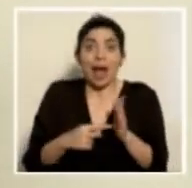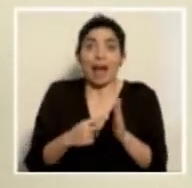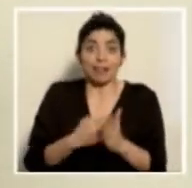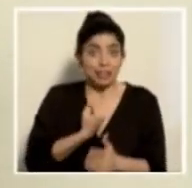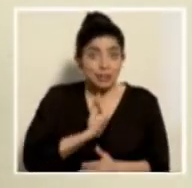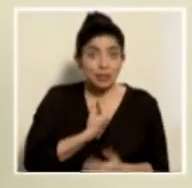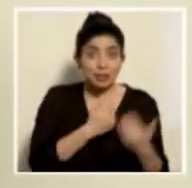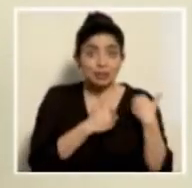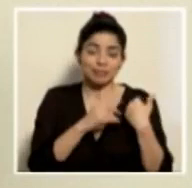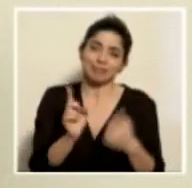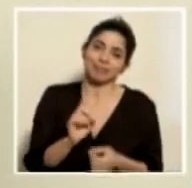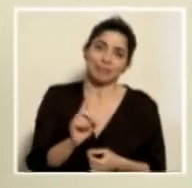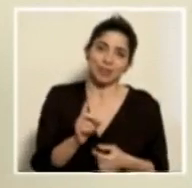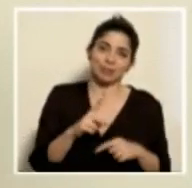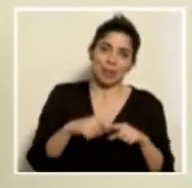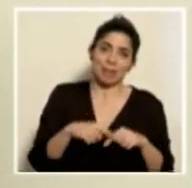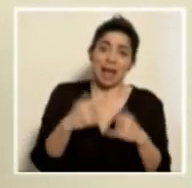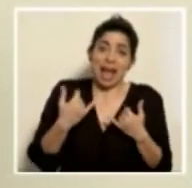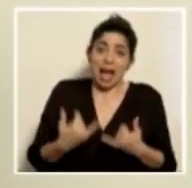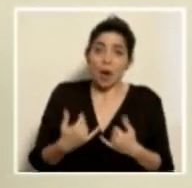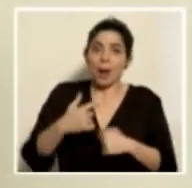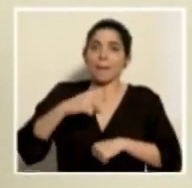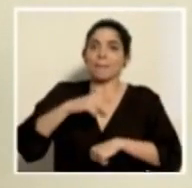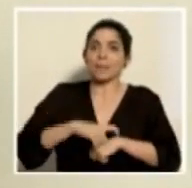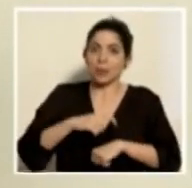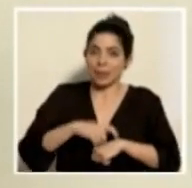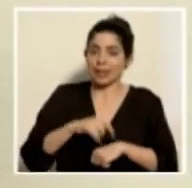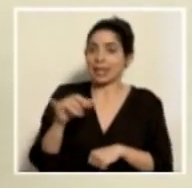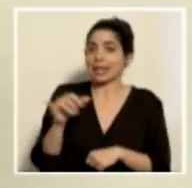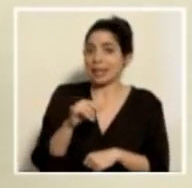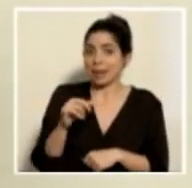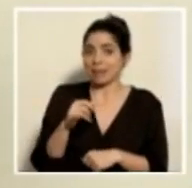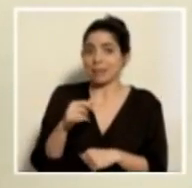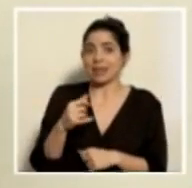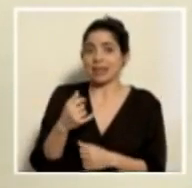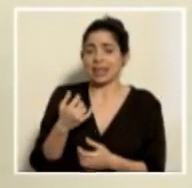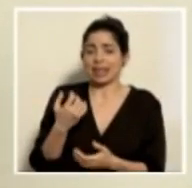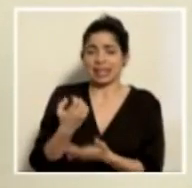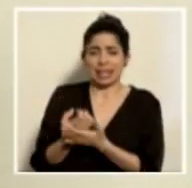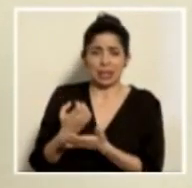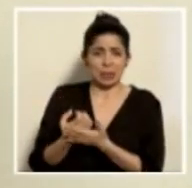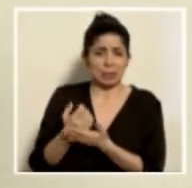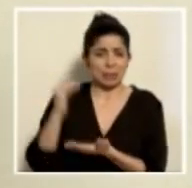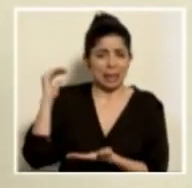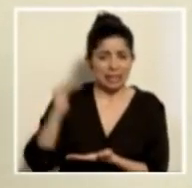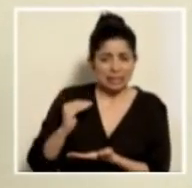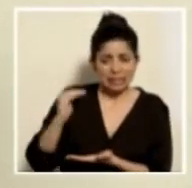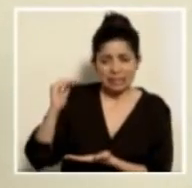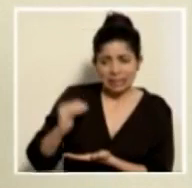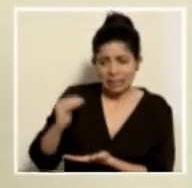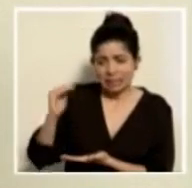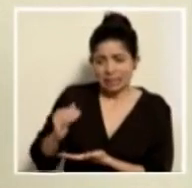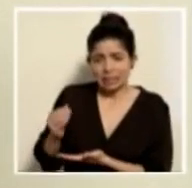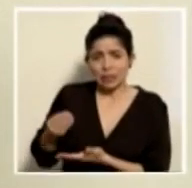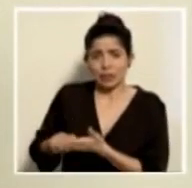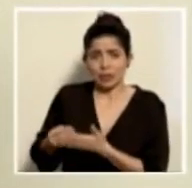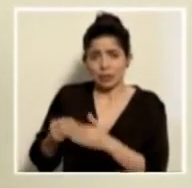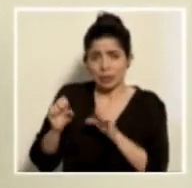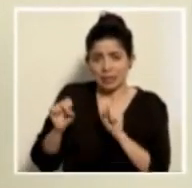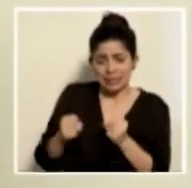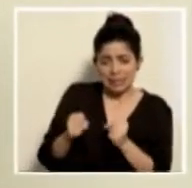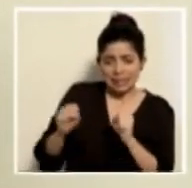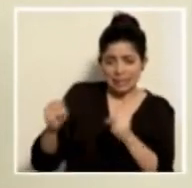nuestro esfuerzo, y como saben estamos en un momento también de un recorte grande de ingresos, un